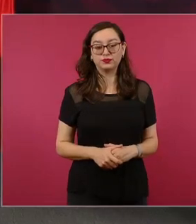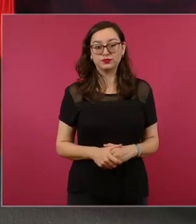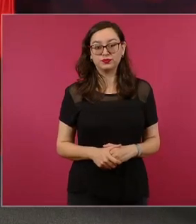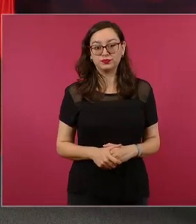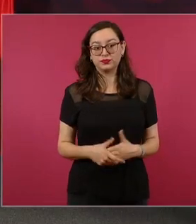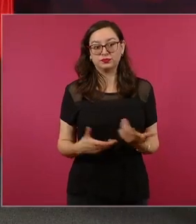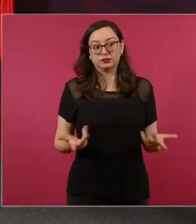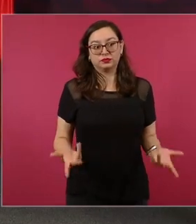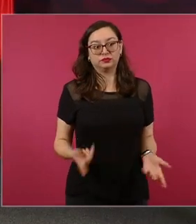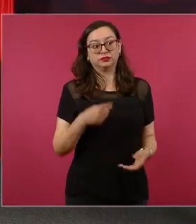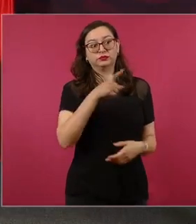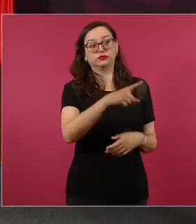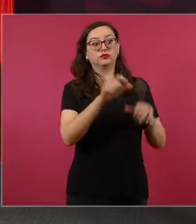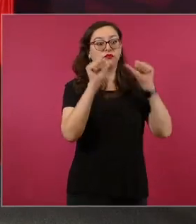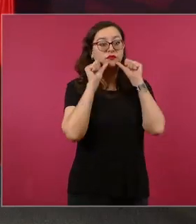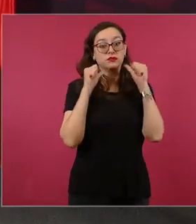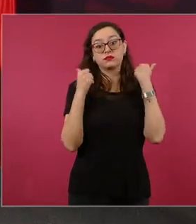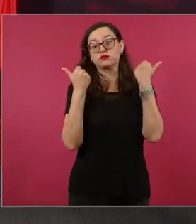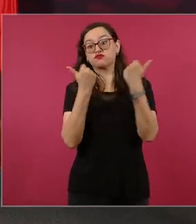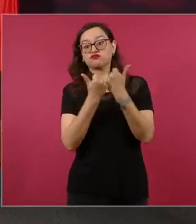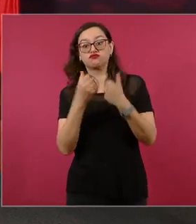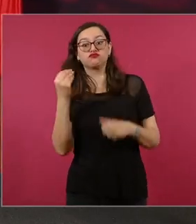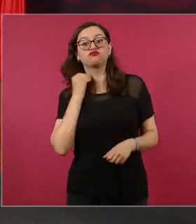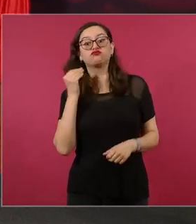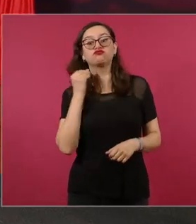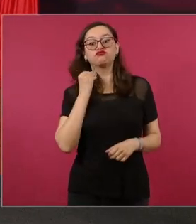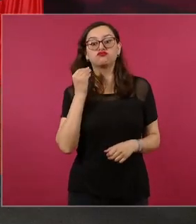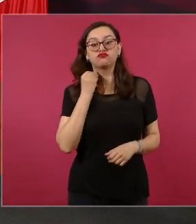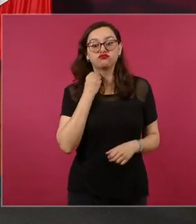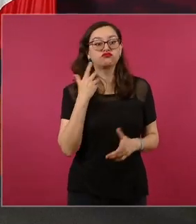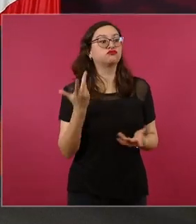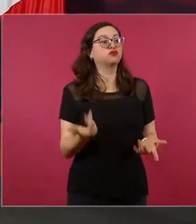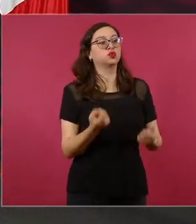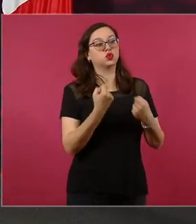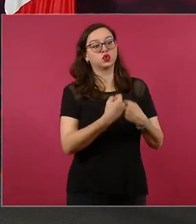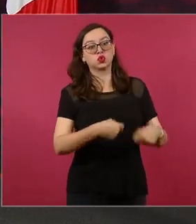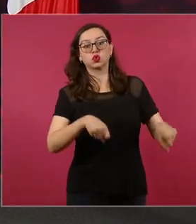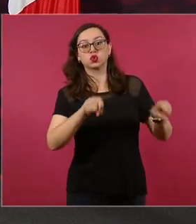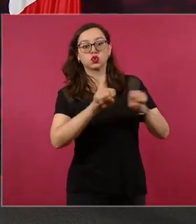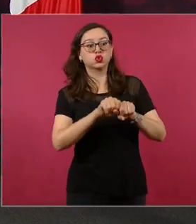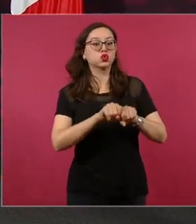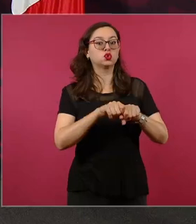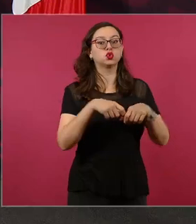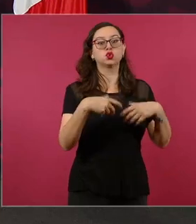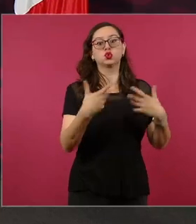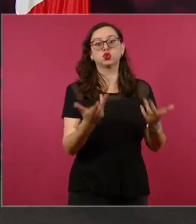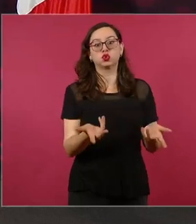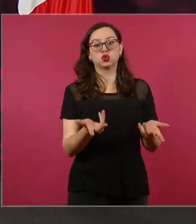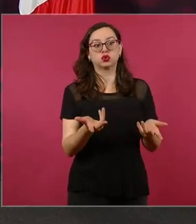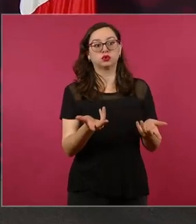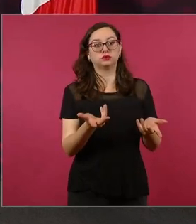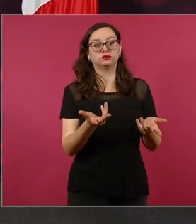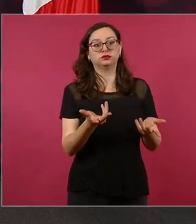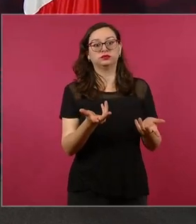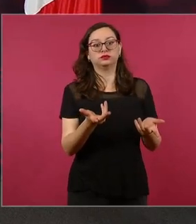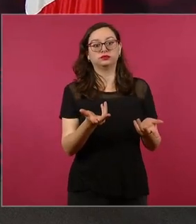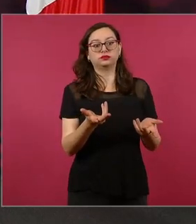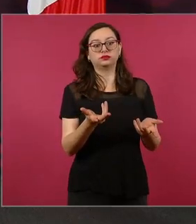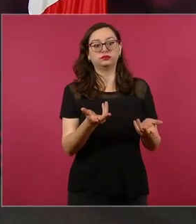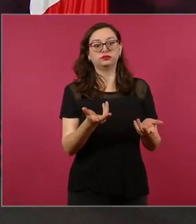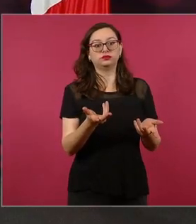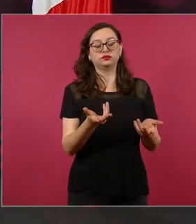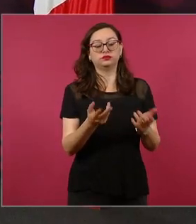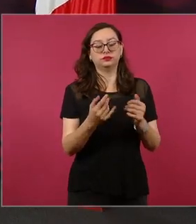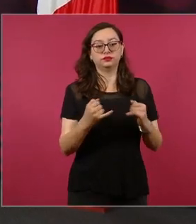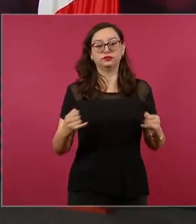de las sociedades de abogados, los del Instituto de Estudios Jurídicos